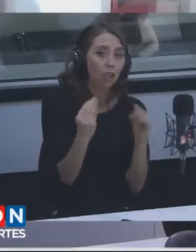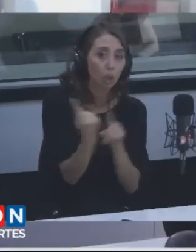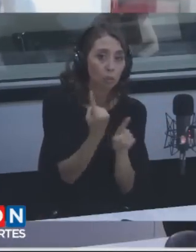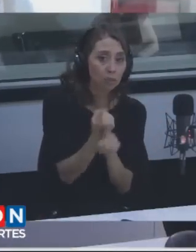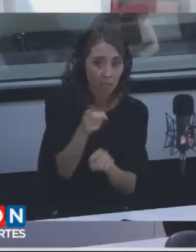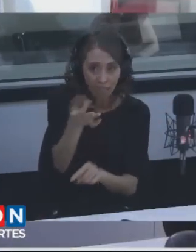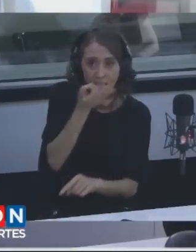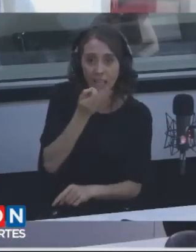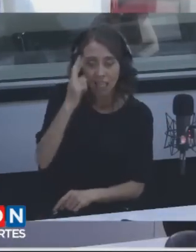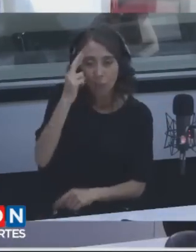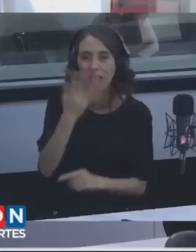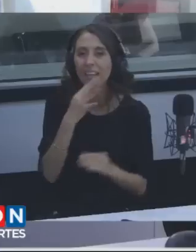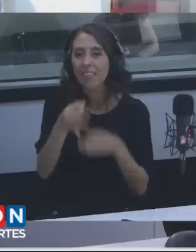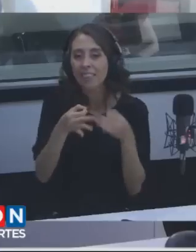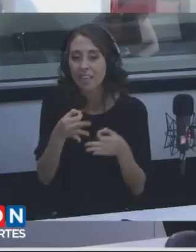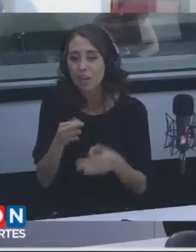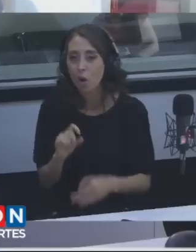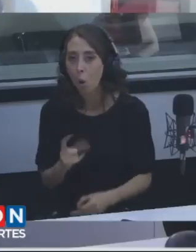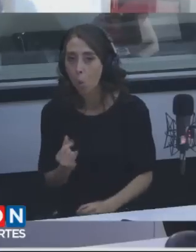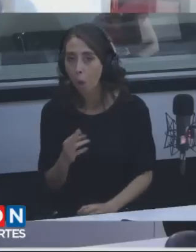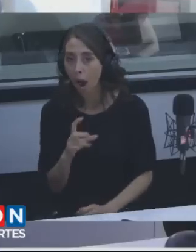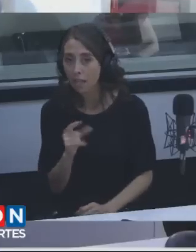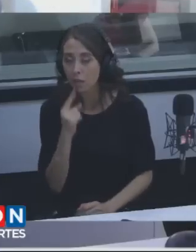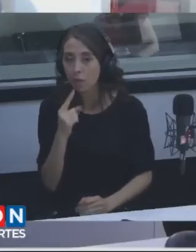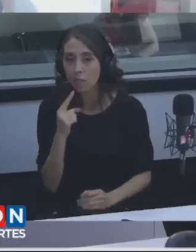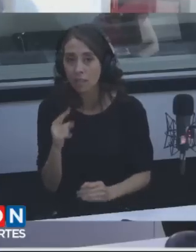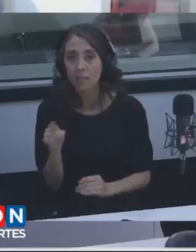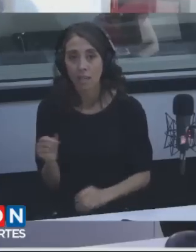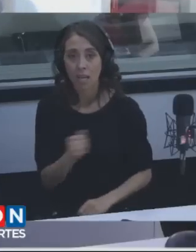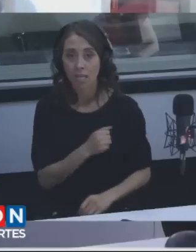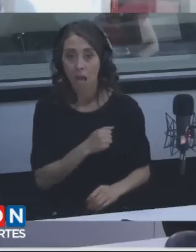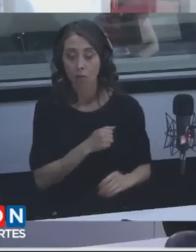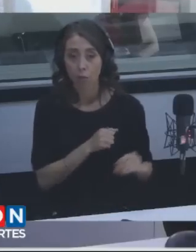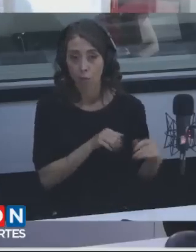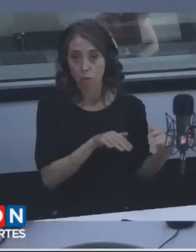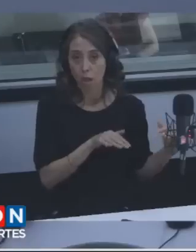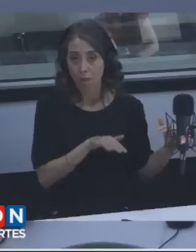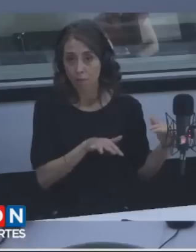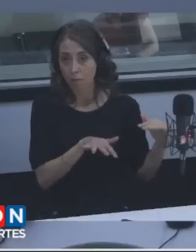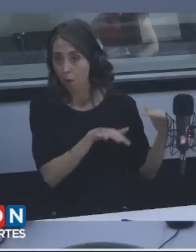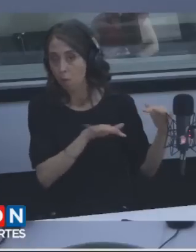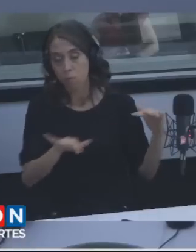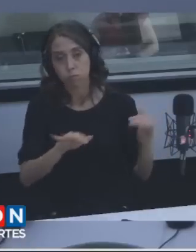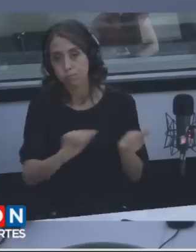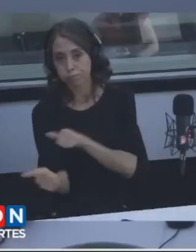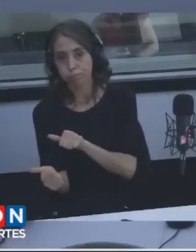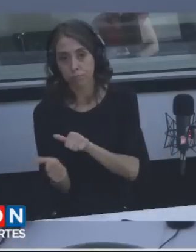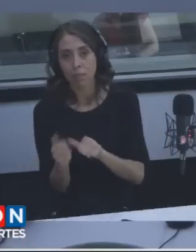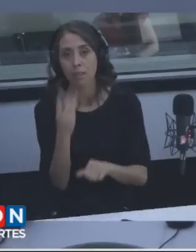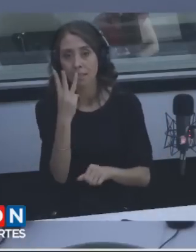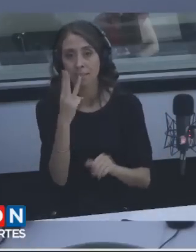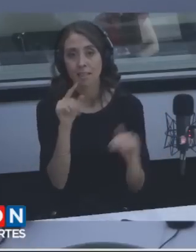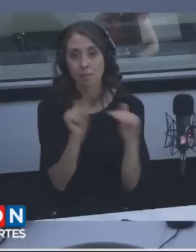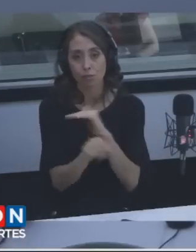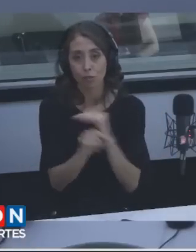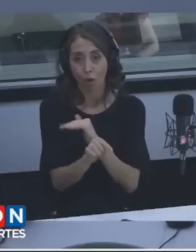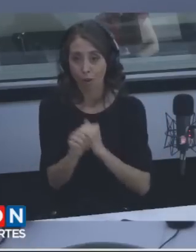Recuérdanos, refresquenos la memoria, Poguarelo. Que hablamos de los desequilibrantes de Católica. Fíjate que los 3 primeros goles de